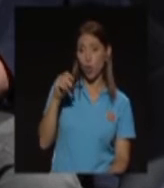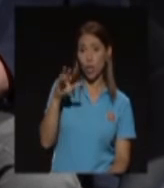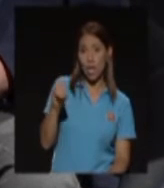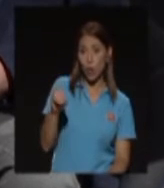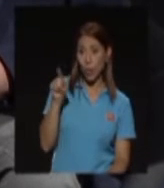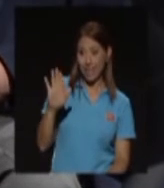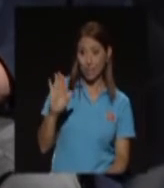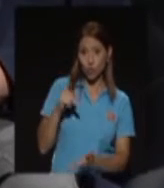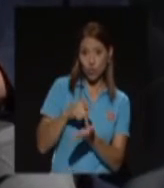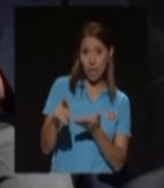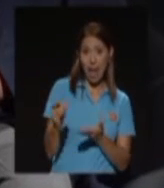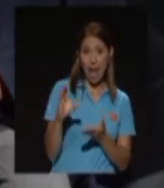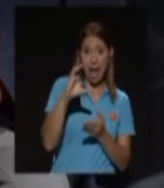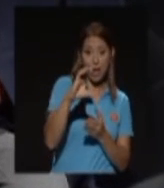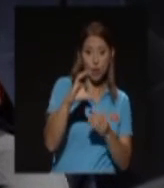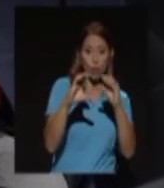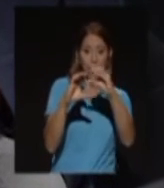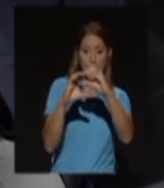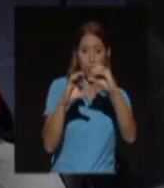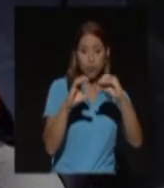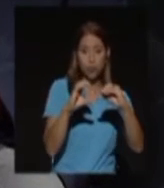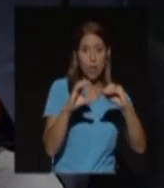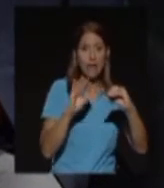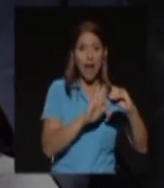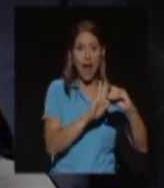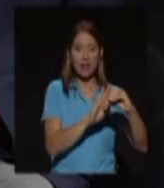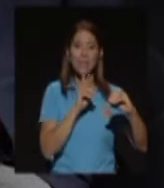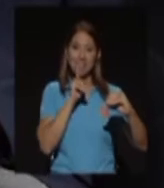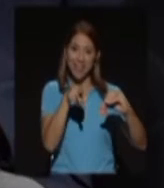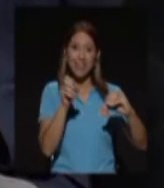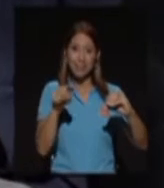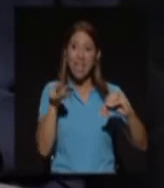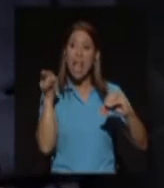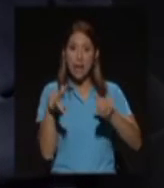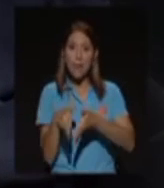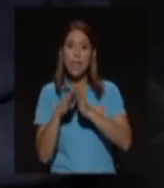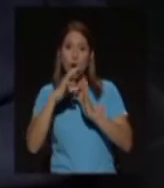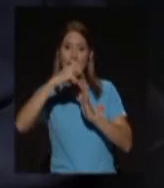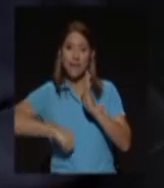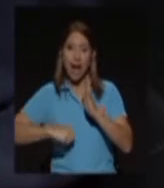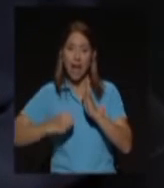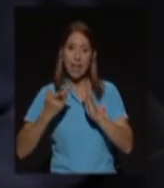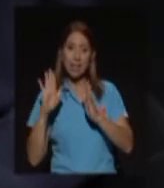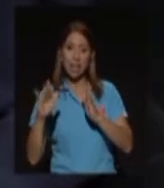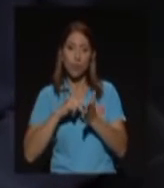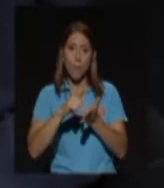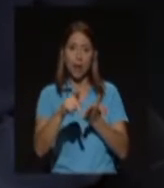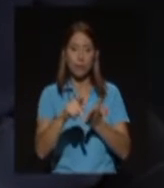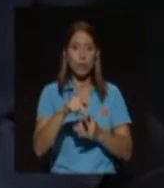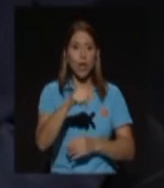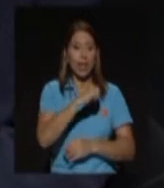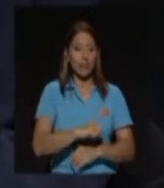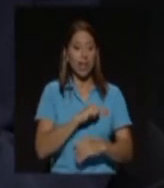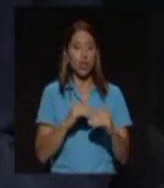es cierta, es correcta, ¿verdad? Definitivamente, ¿verdad? Así es. Él pidió que le rebajaran el sueldo de rector de la Universidad de Costa